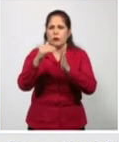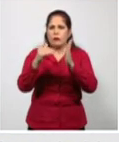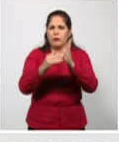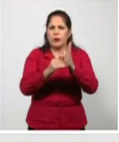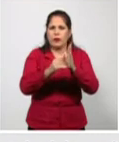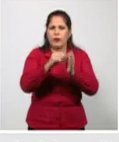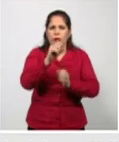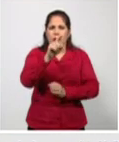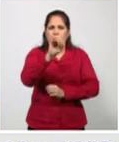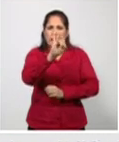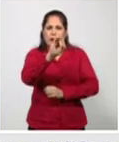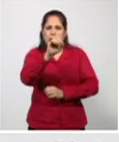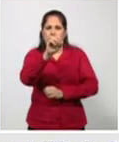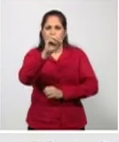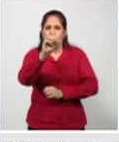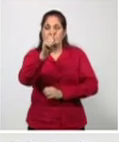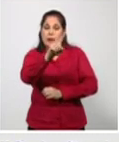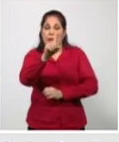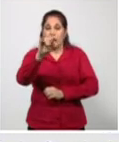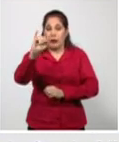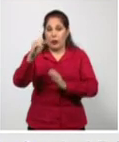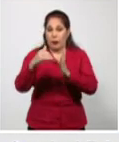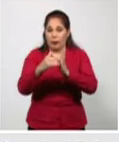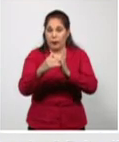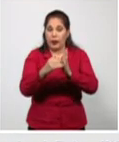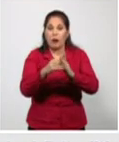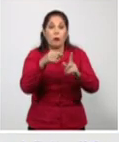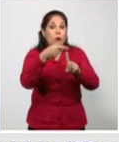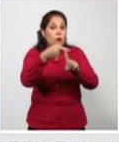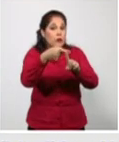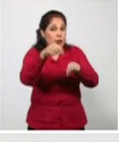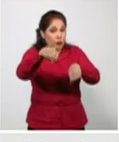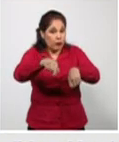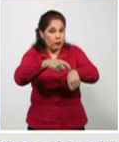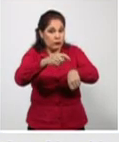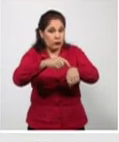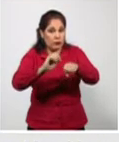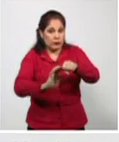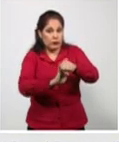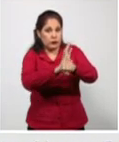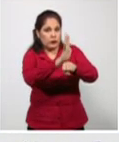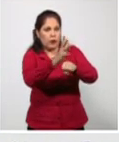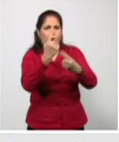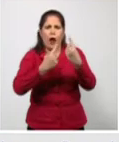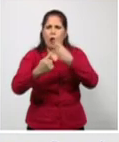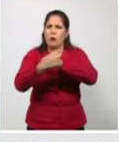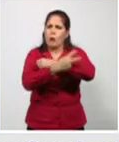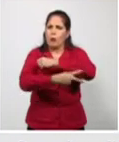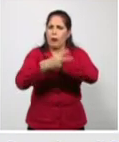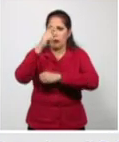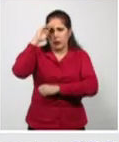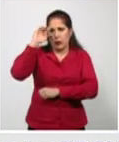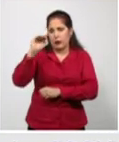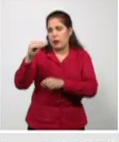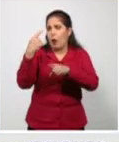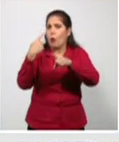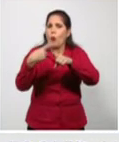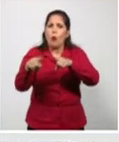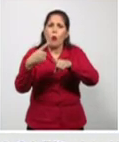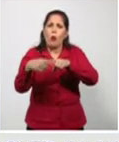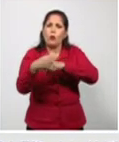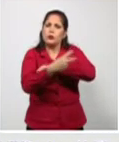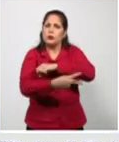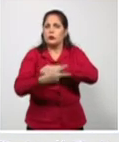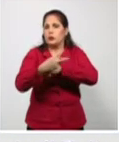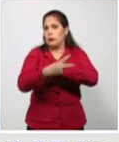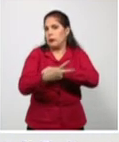11.671.000. Estamos hablando de personas positivas en estos momentos, que en algunos países ingresados, en otros los de